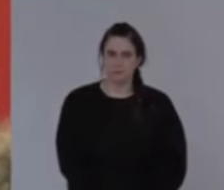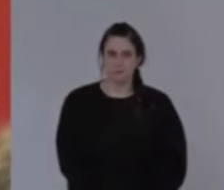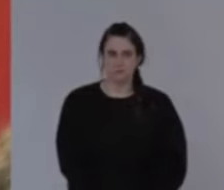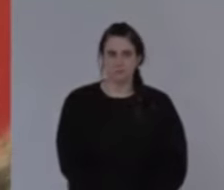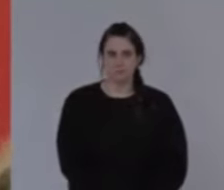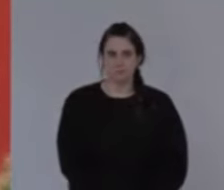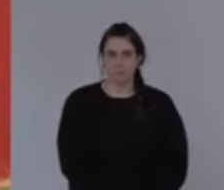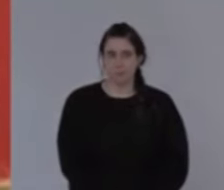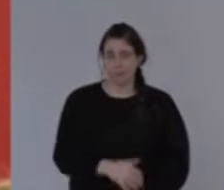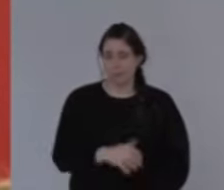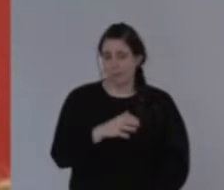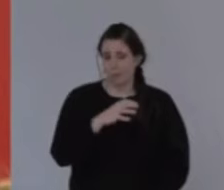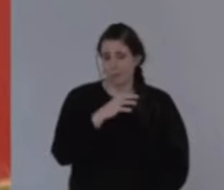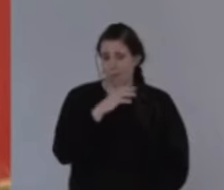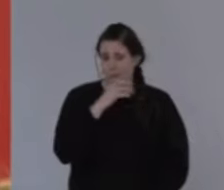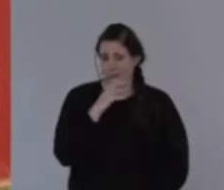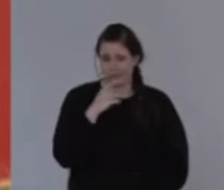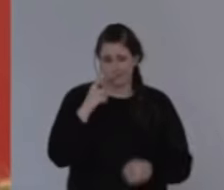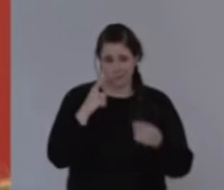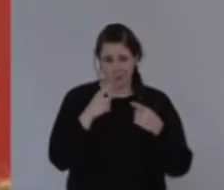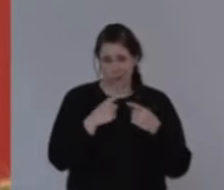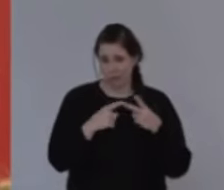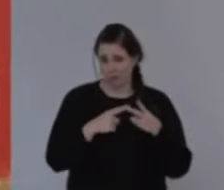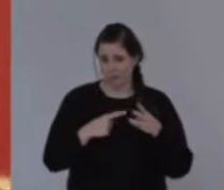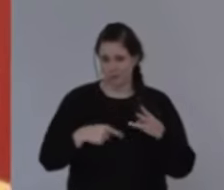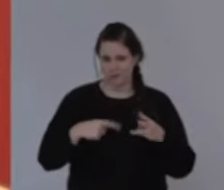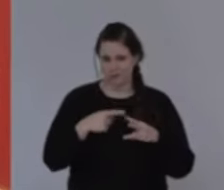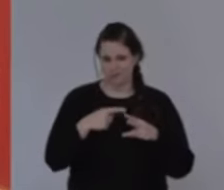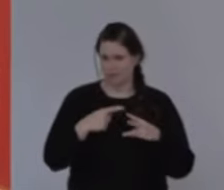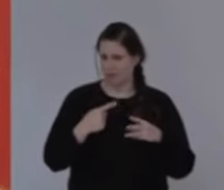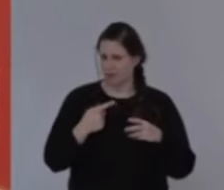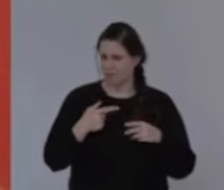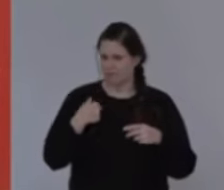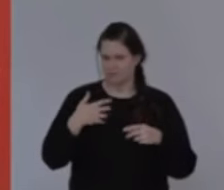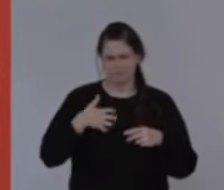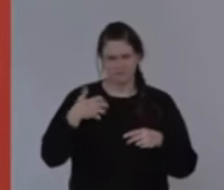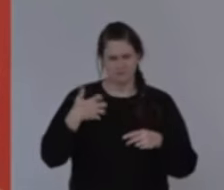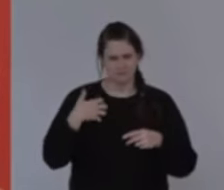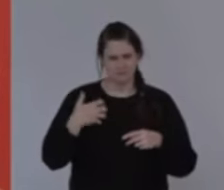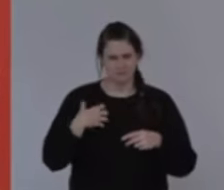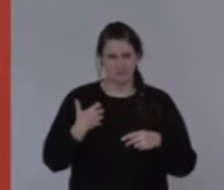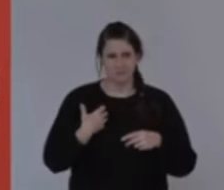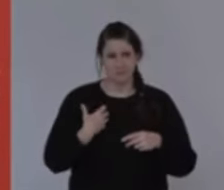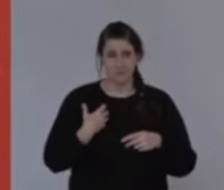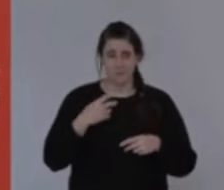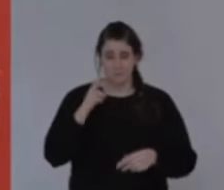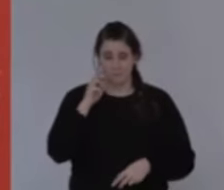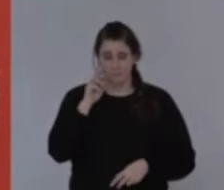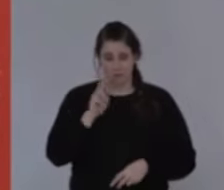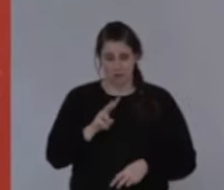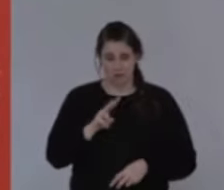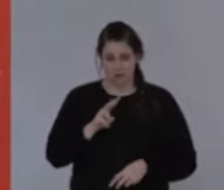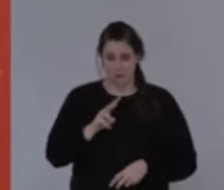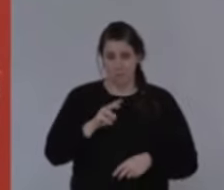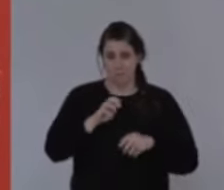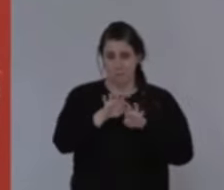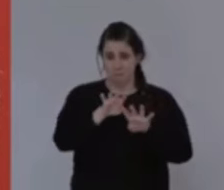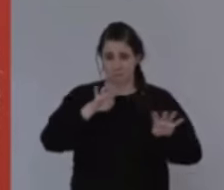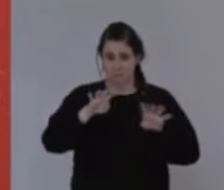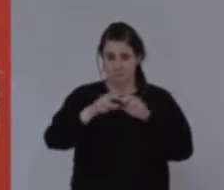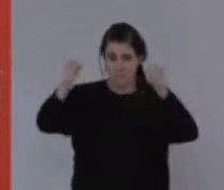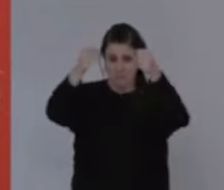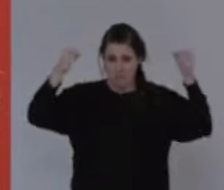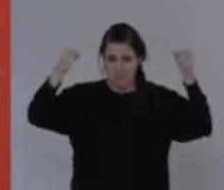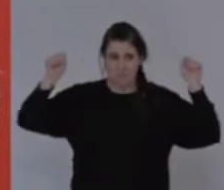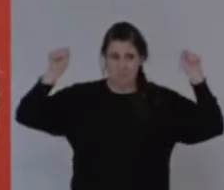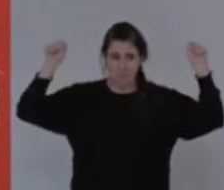Porque una de las cosas que más me han molestado en estos últimos días es ver cómo ante una manifestación